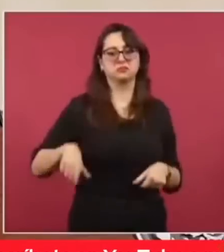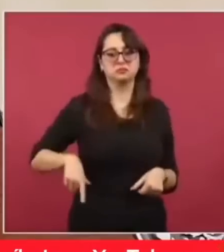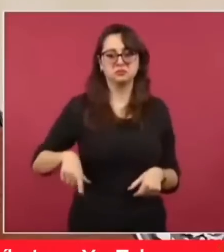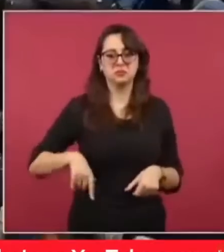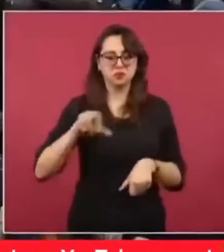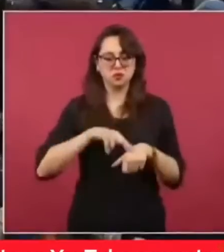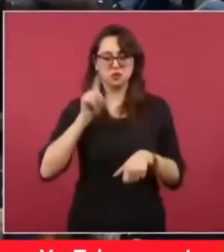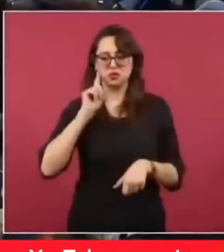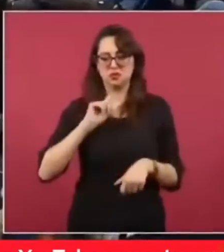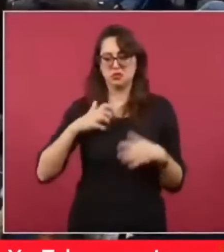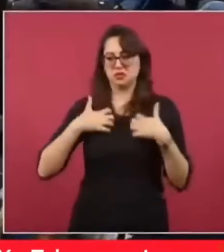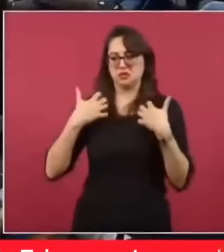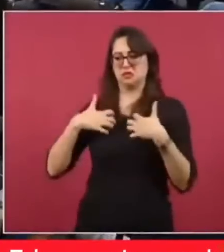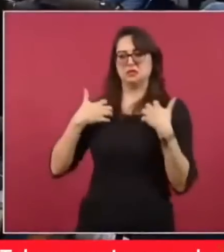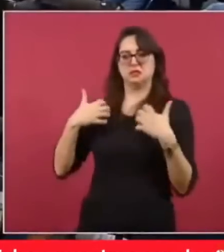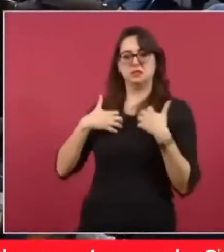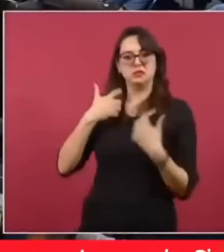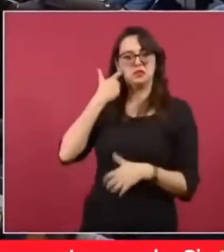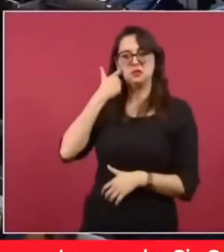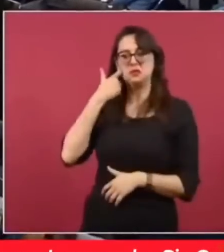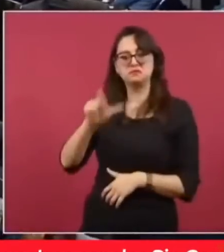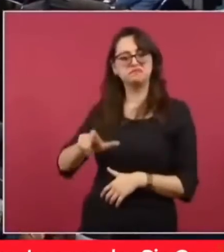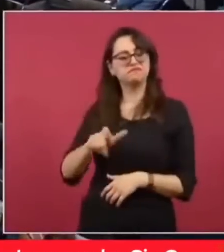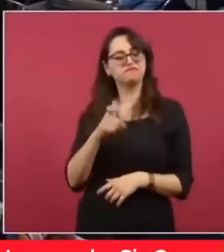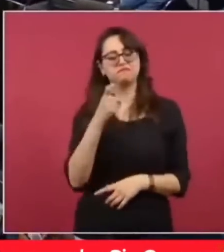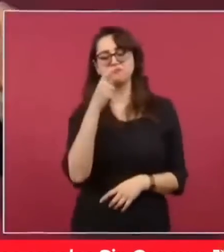¿Por qué?